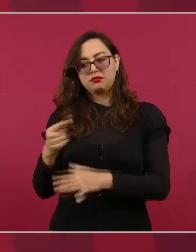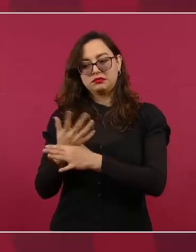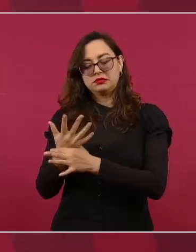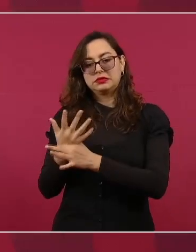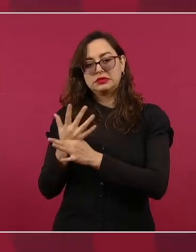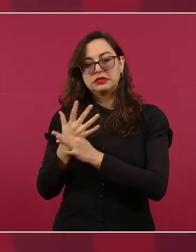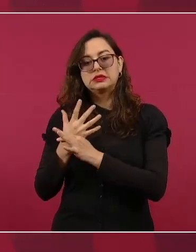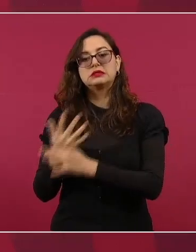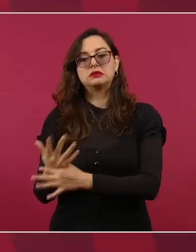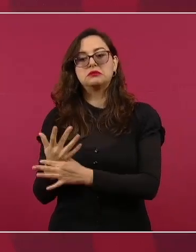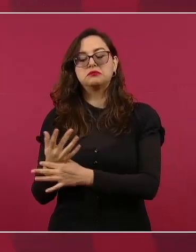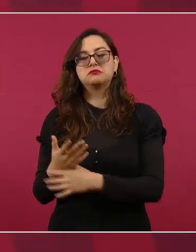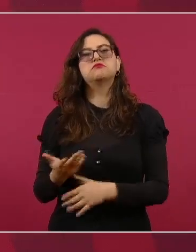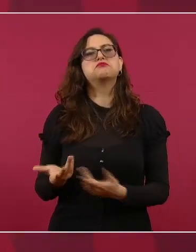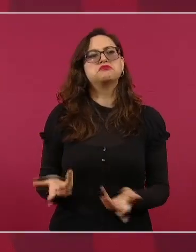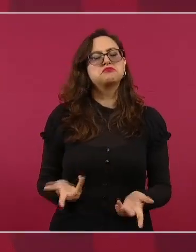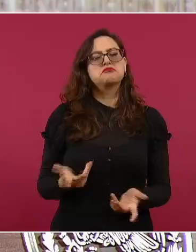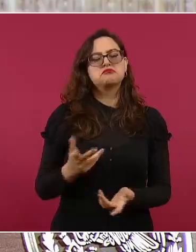hasta que